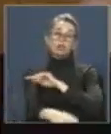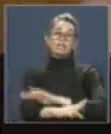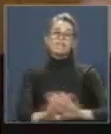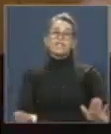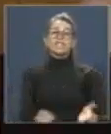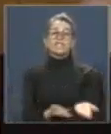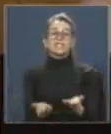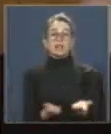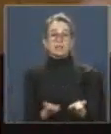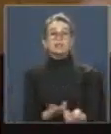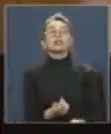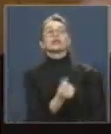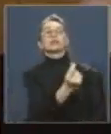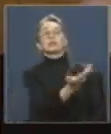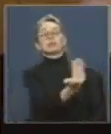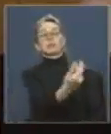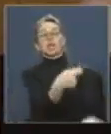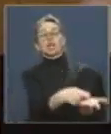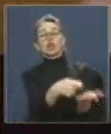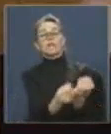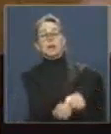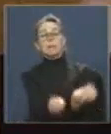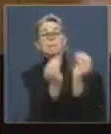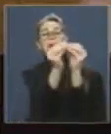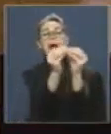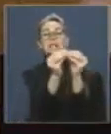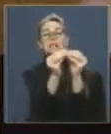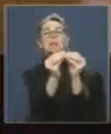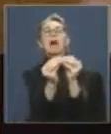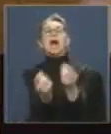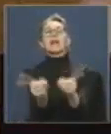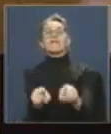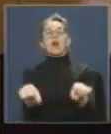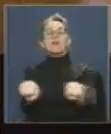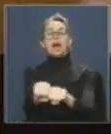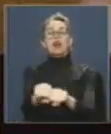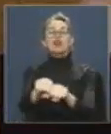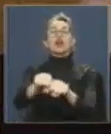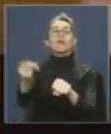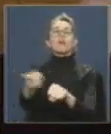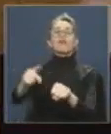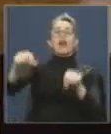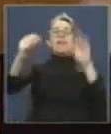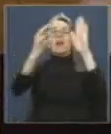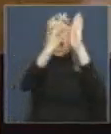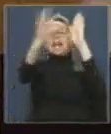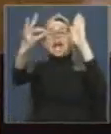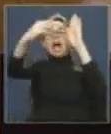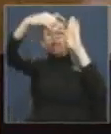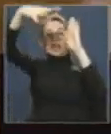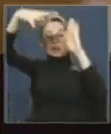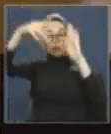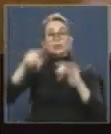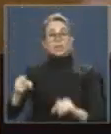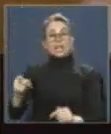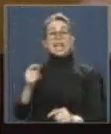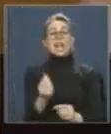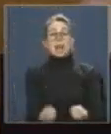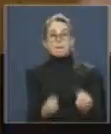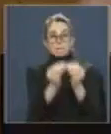además les cobran un cargo adicional por la reposición un cargo que es un verdadero robo